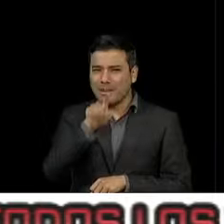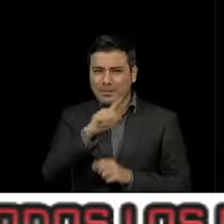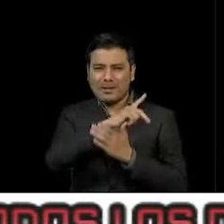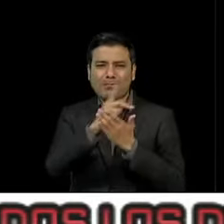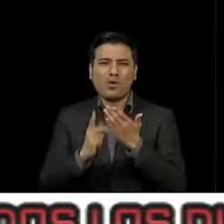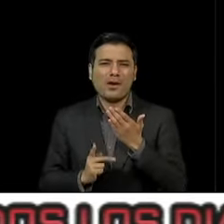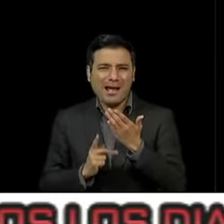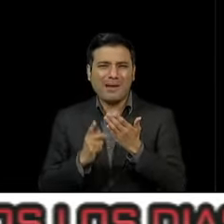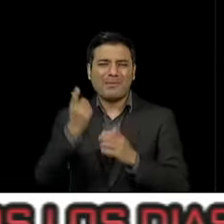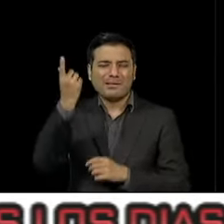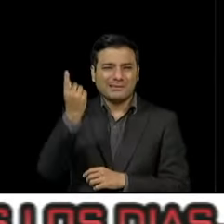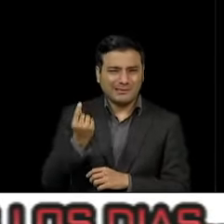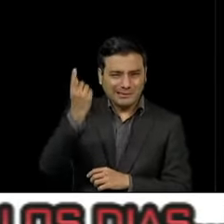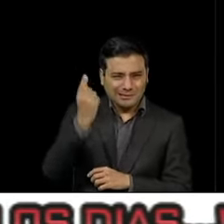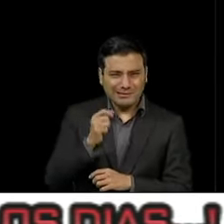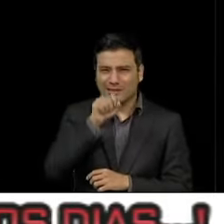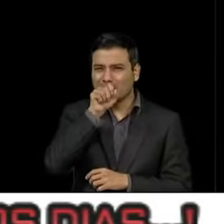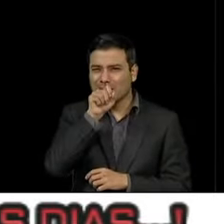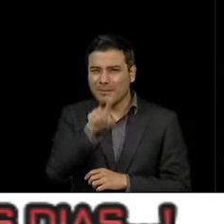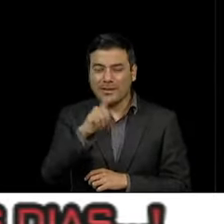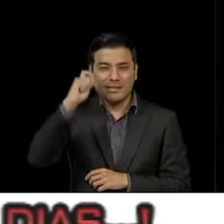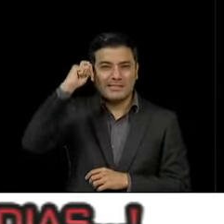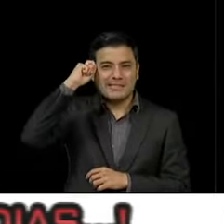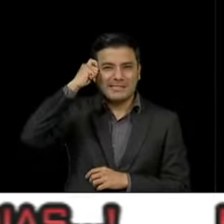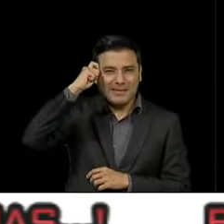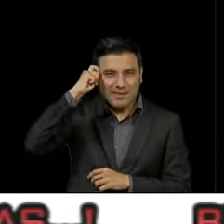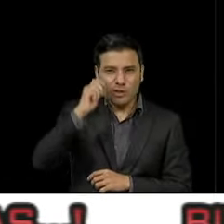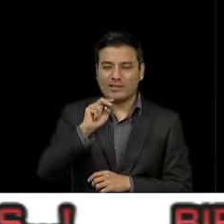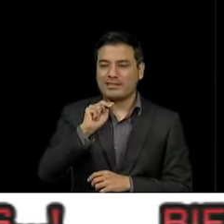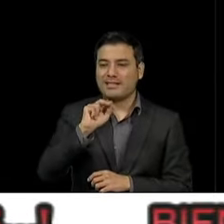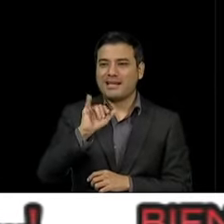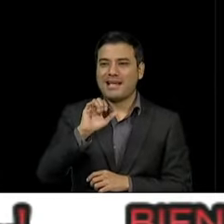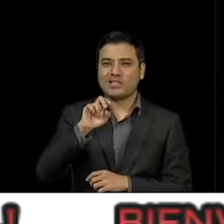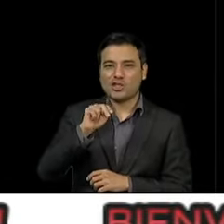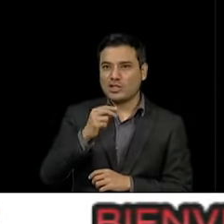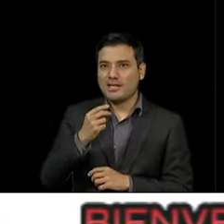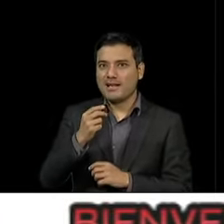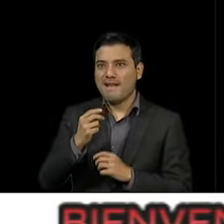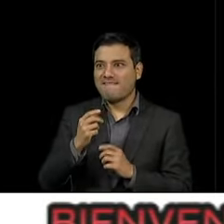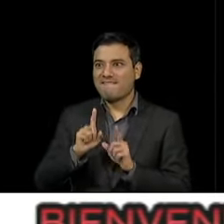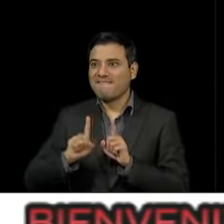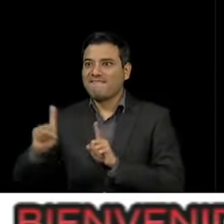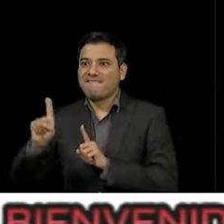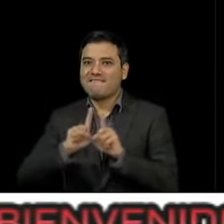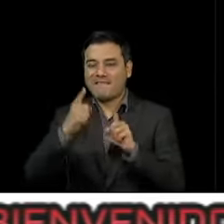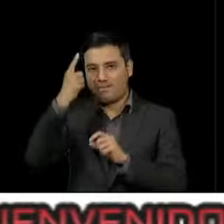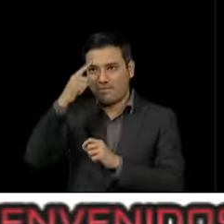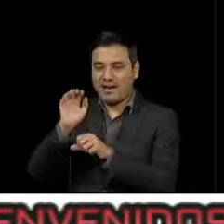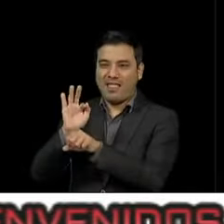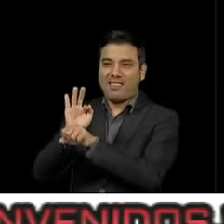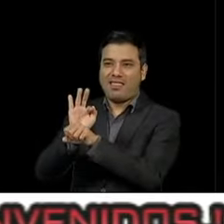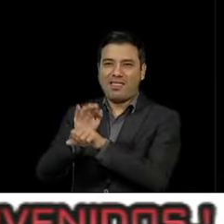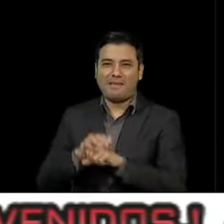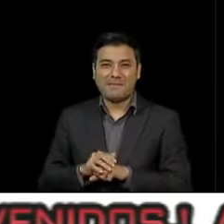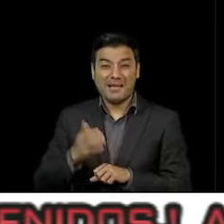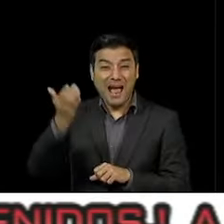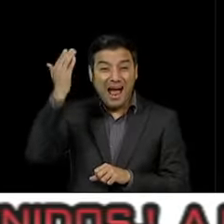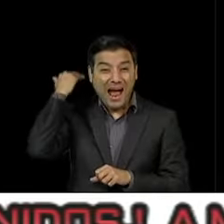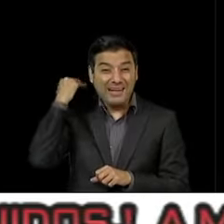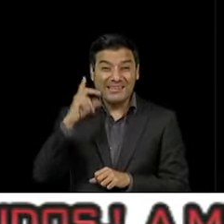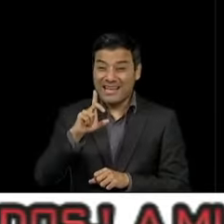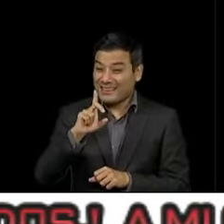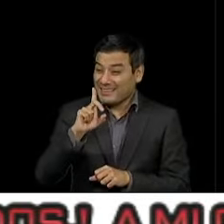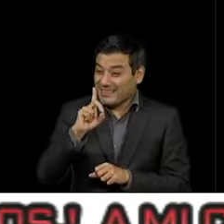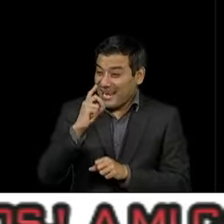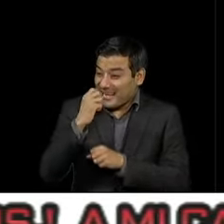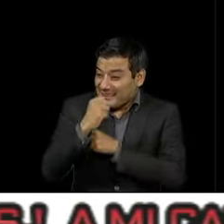para tratar de ganar la elección. Lo que logramos en 30 años de transición democrática de sacar al gobierno del proceso